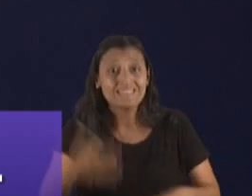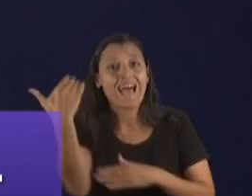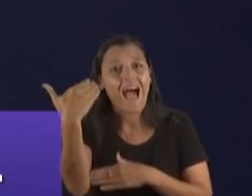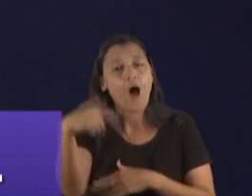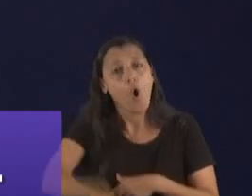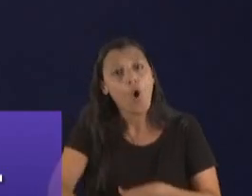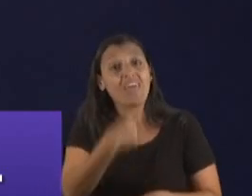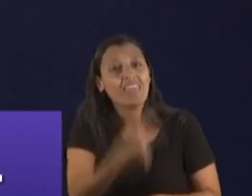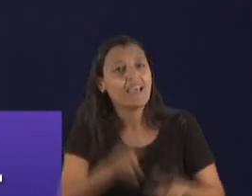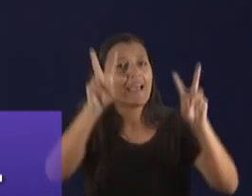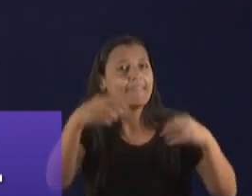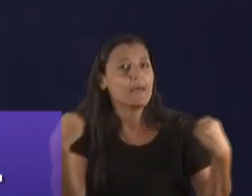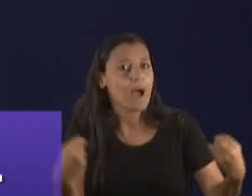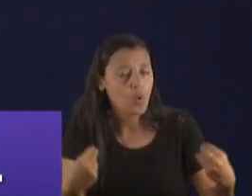de